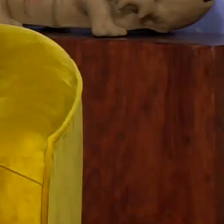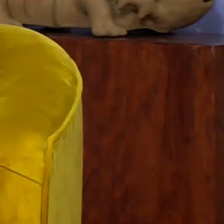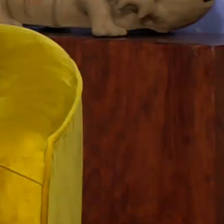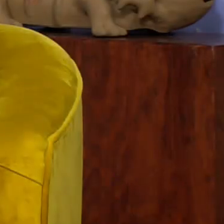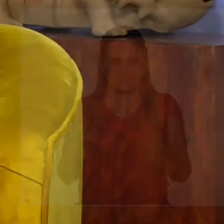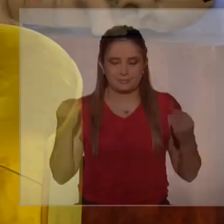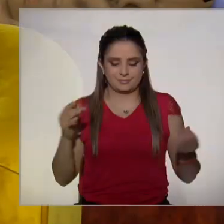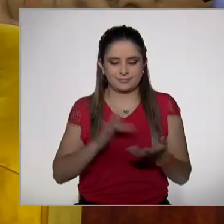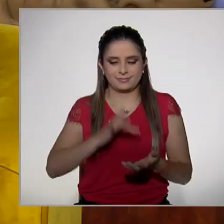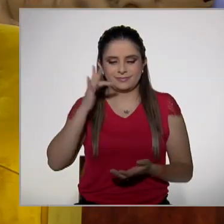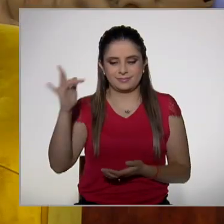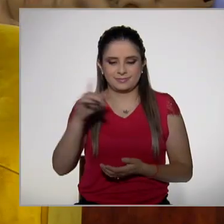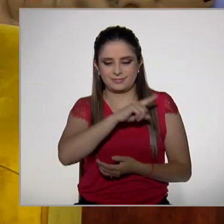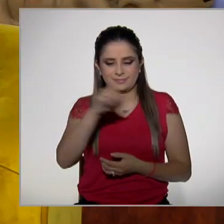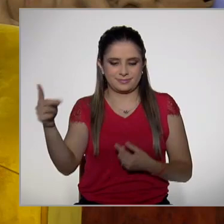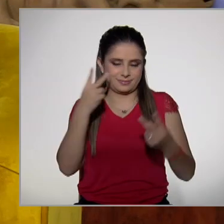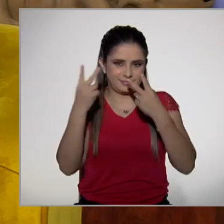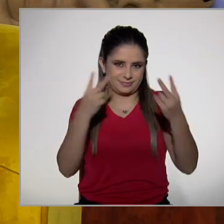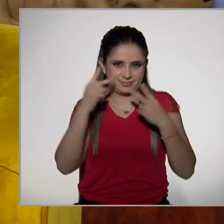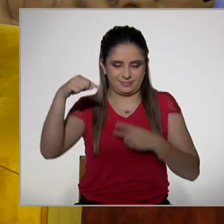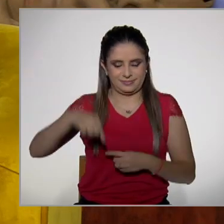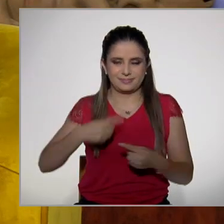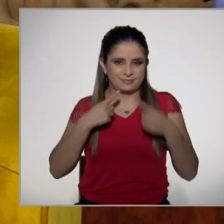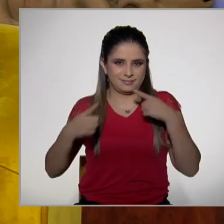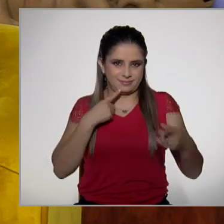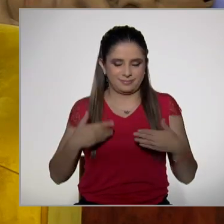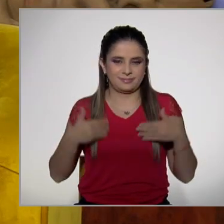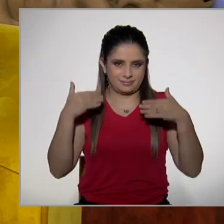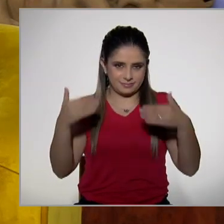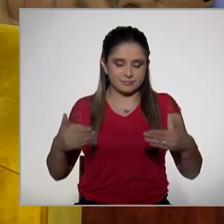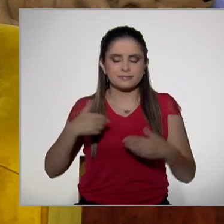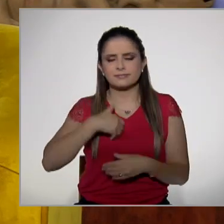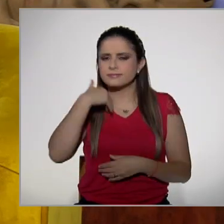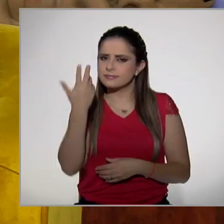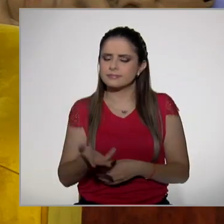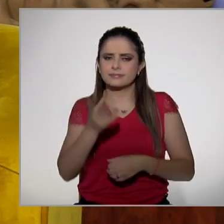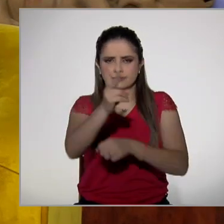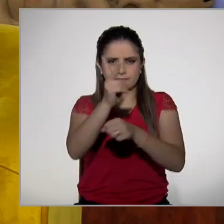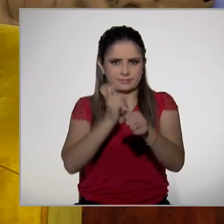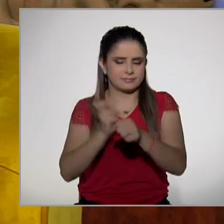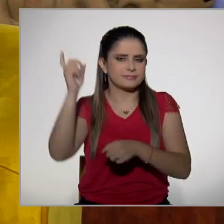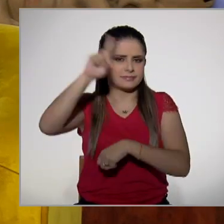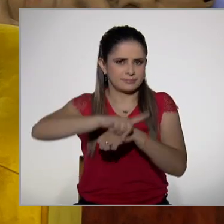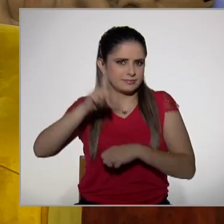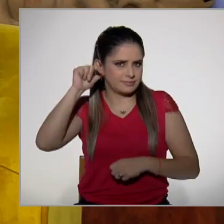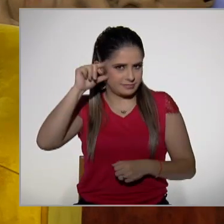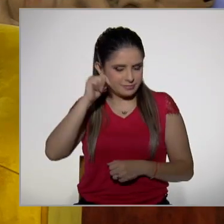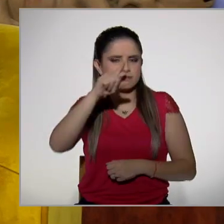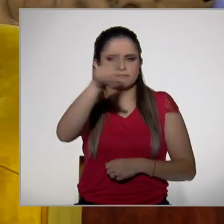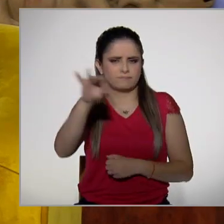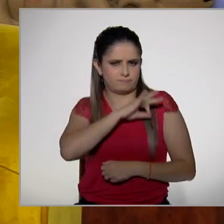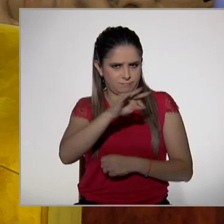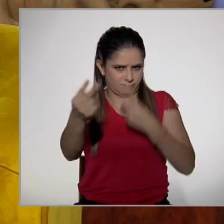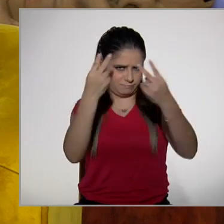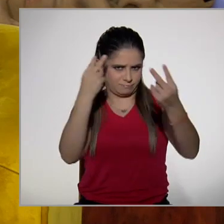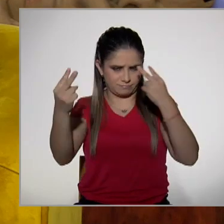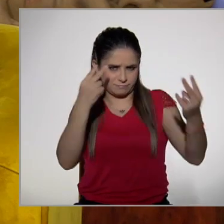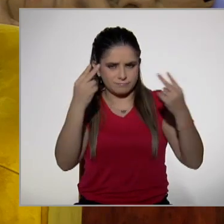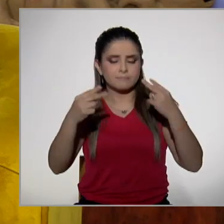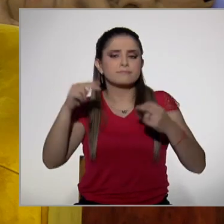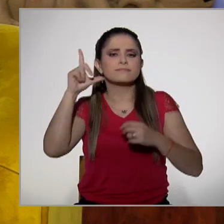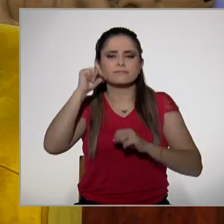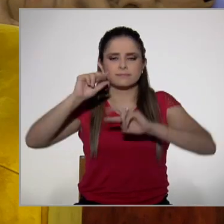muchas gracias por estar participando en este programa de diálogos en confianza y queremos invitarlos también a que el día de mañana participen en el programa